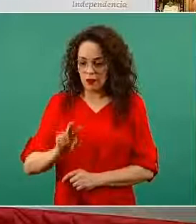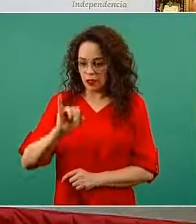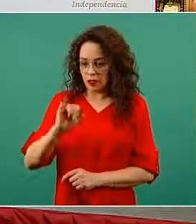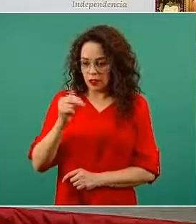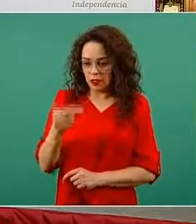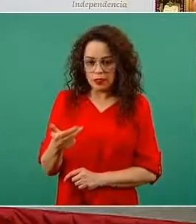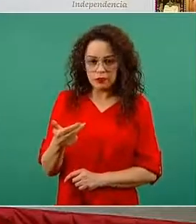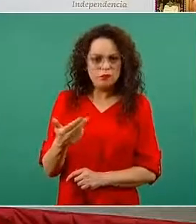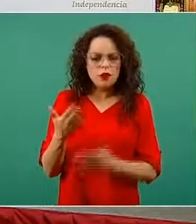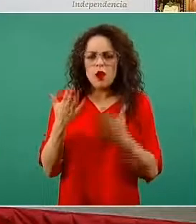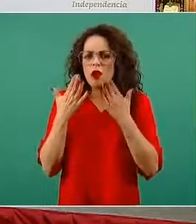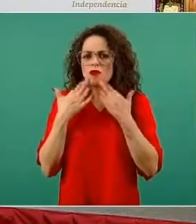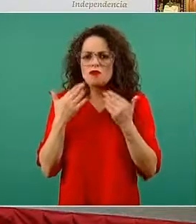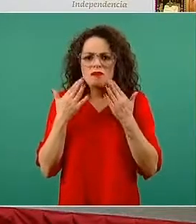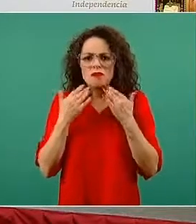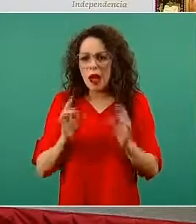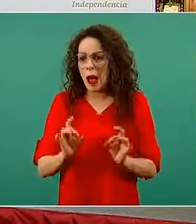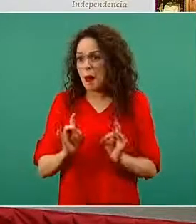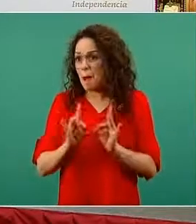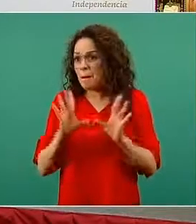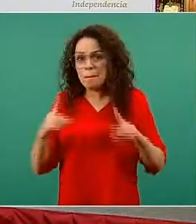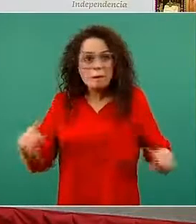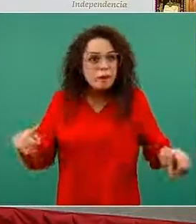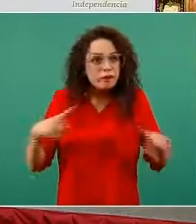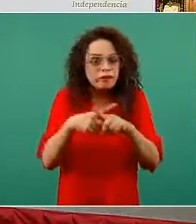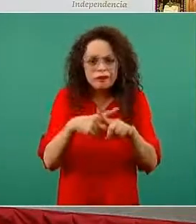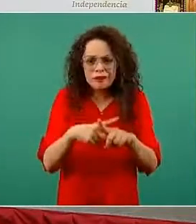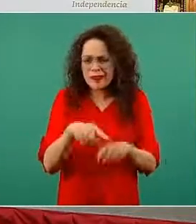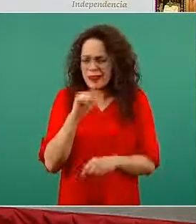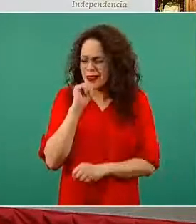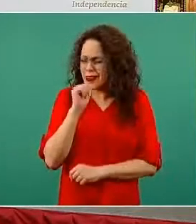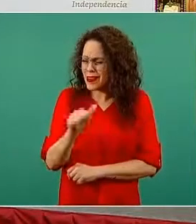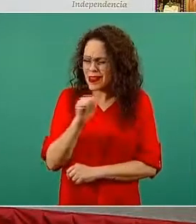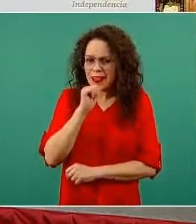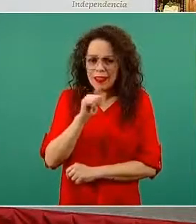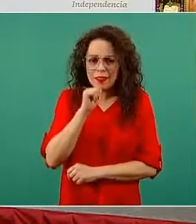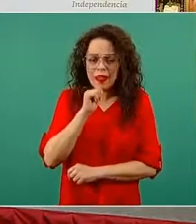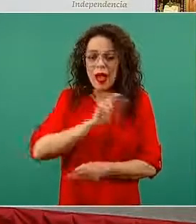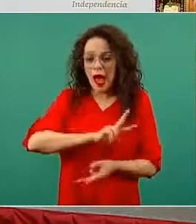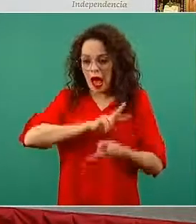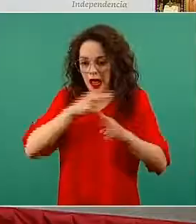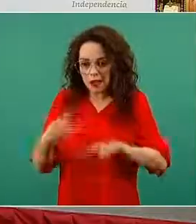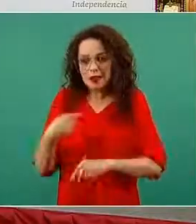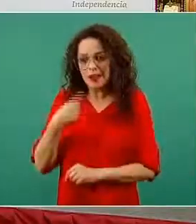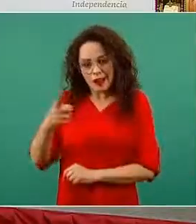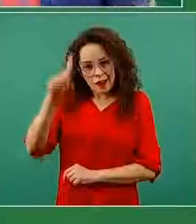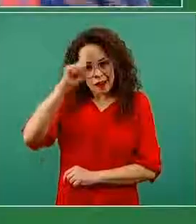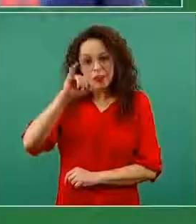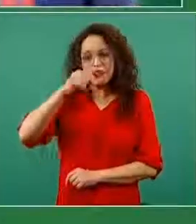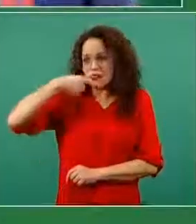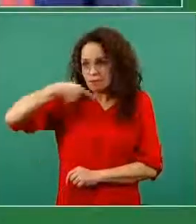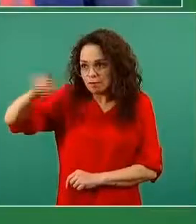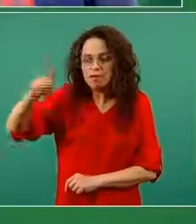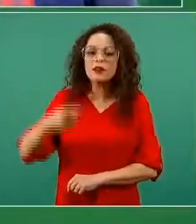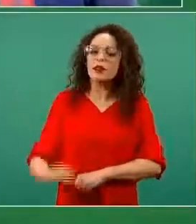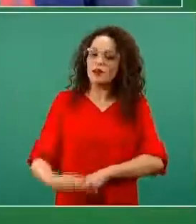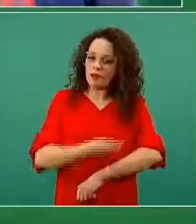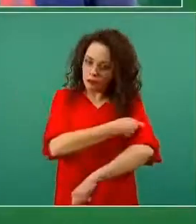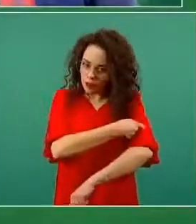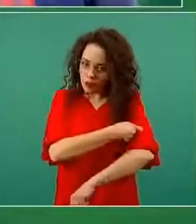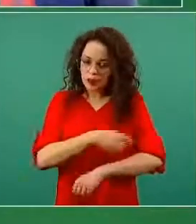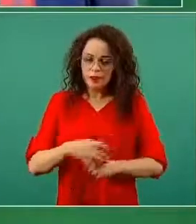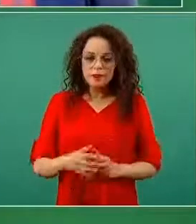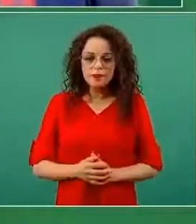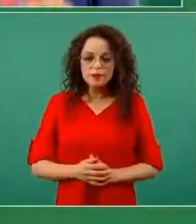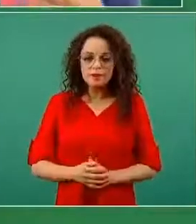una contraindicación, que al contrario se recomienda su vacunación al respecto. Por otro lado, también tenemos